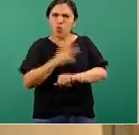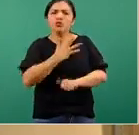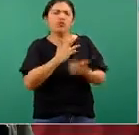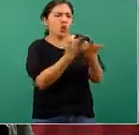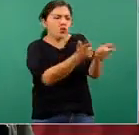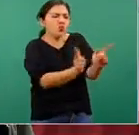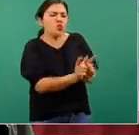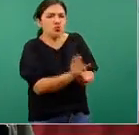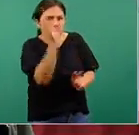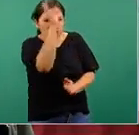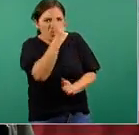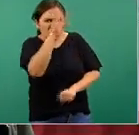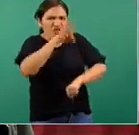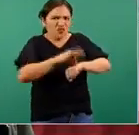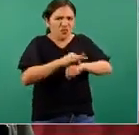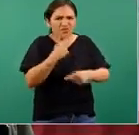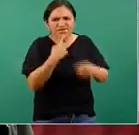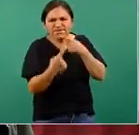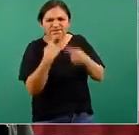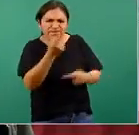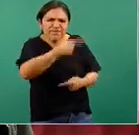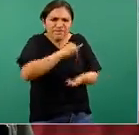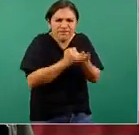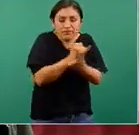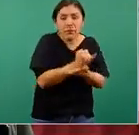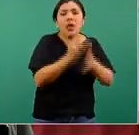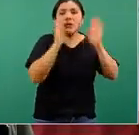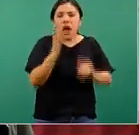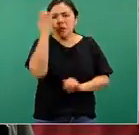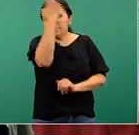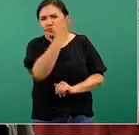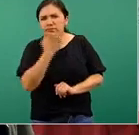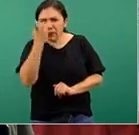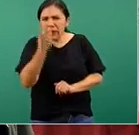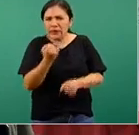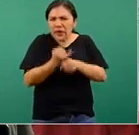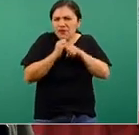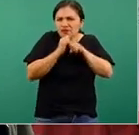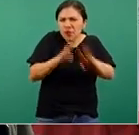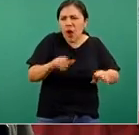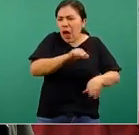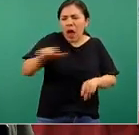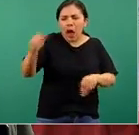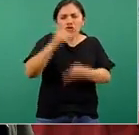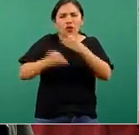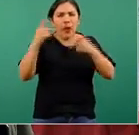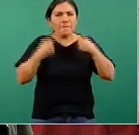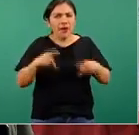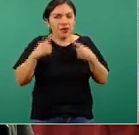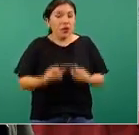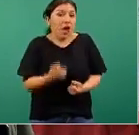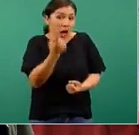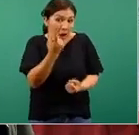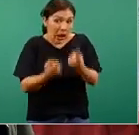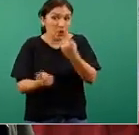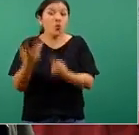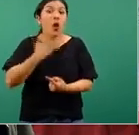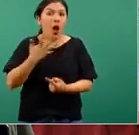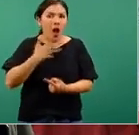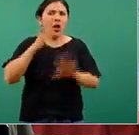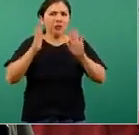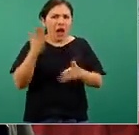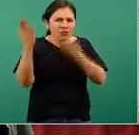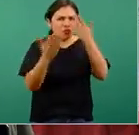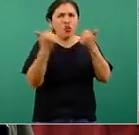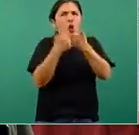médico científico de dictaminación que analiza la información clínica de las personas. En algunos casos ha habido estudios